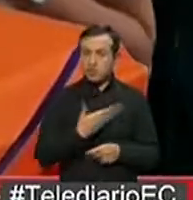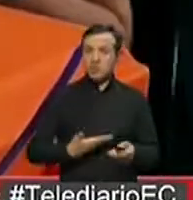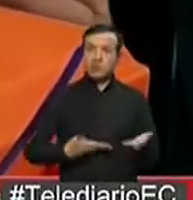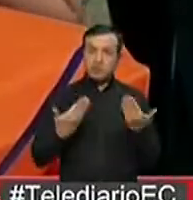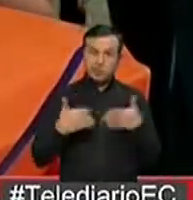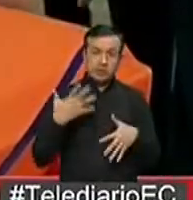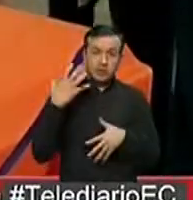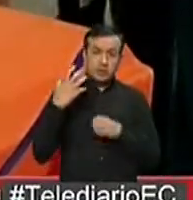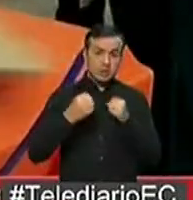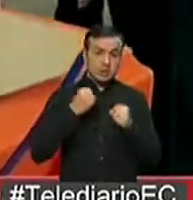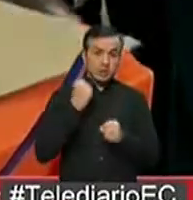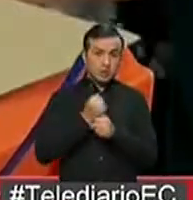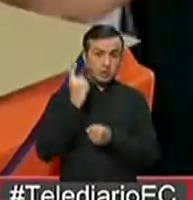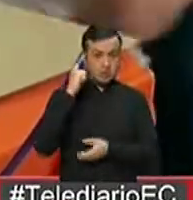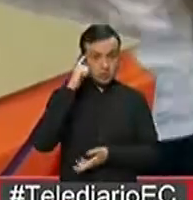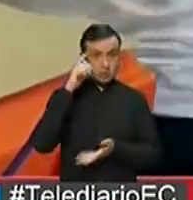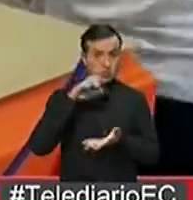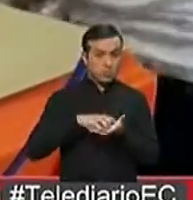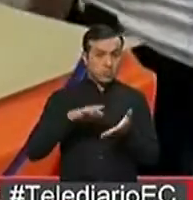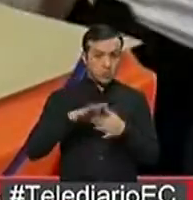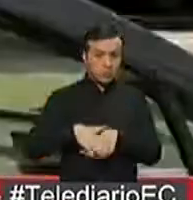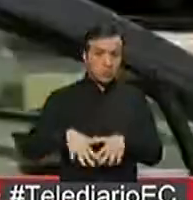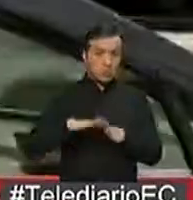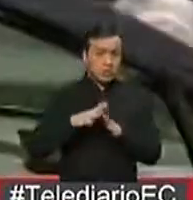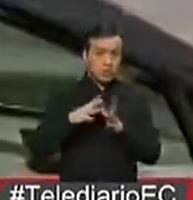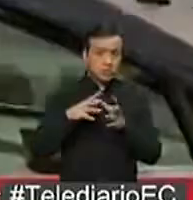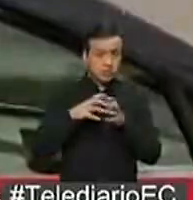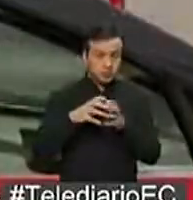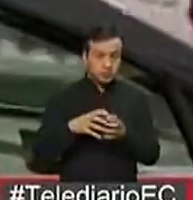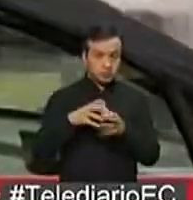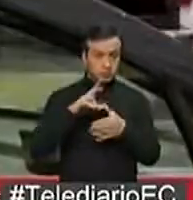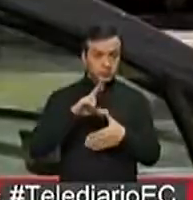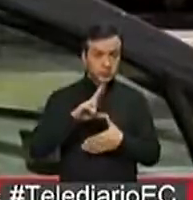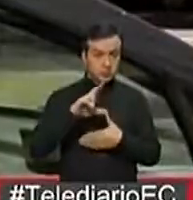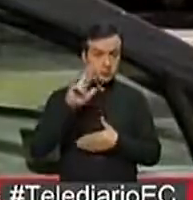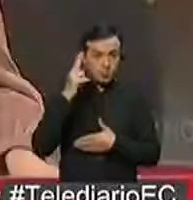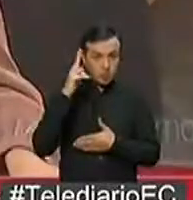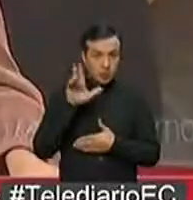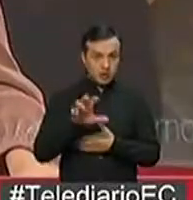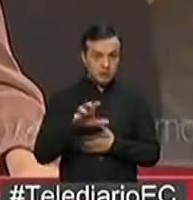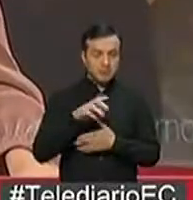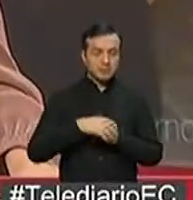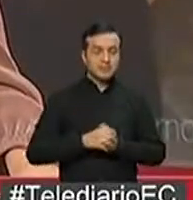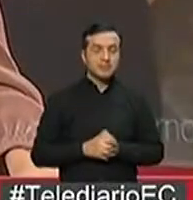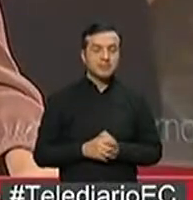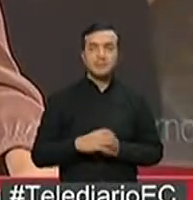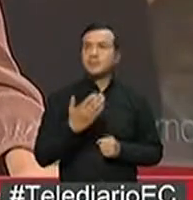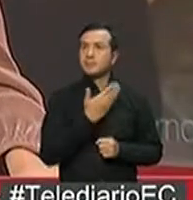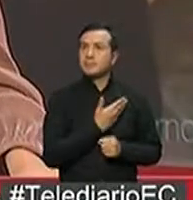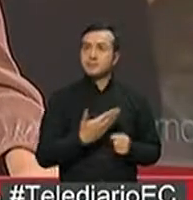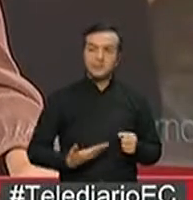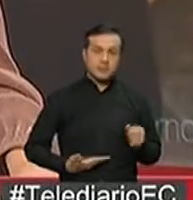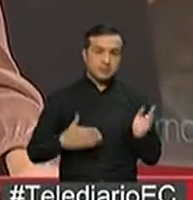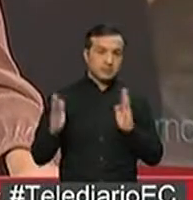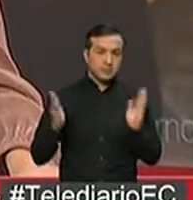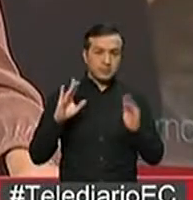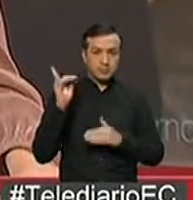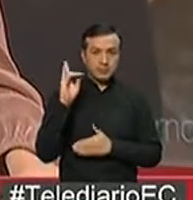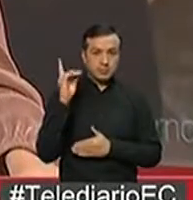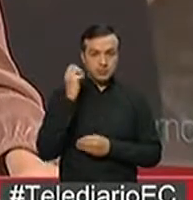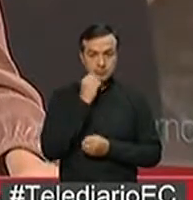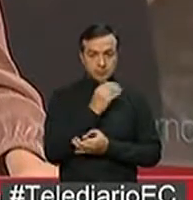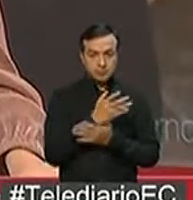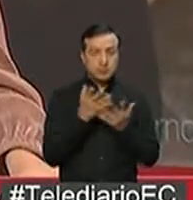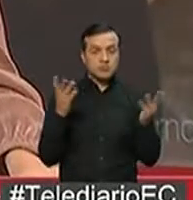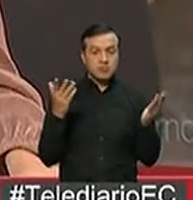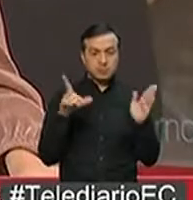15 años de gobiernos de izquierda en el país suramericano. Paco Urbina, Medios Públicos. La presidenta interina de Bolivia, Jeanine Áñez,